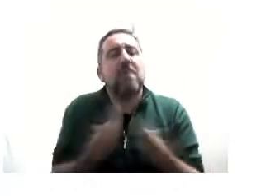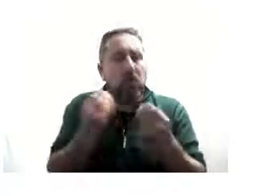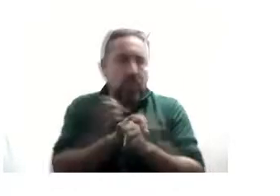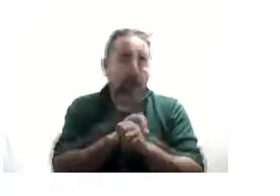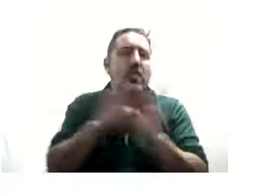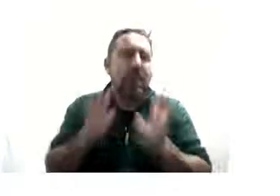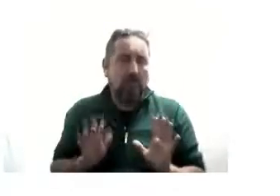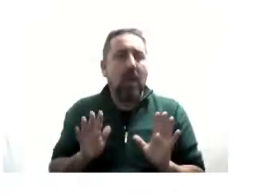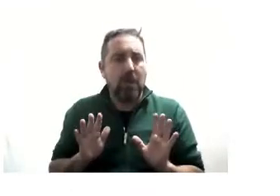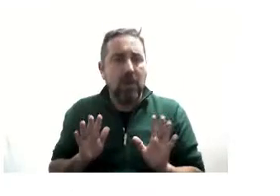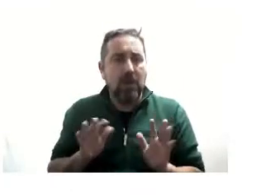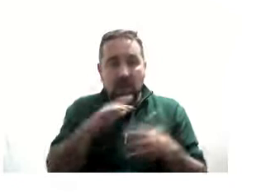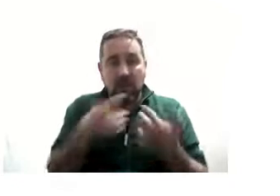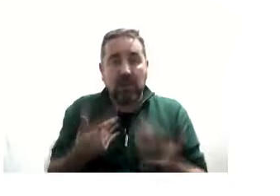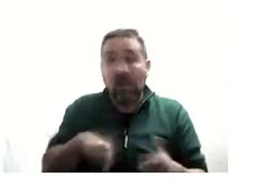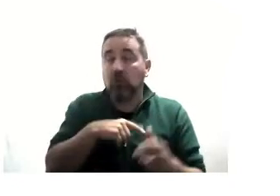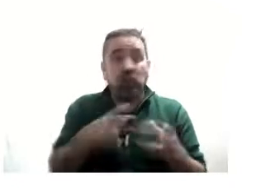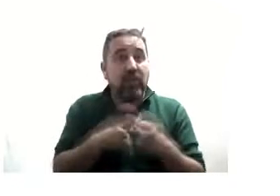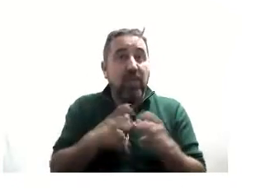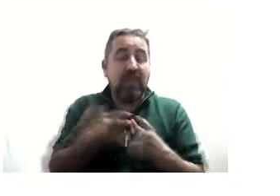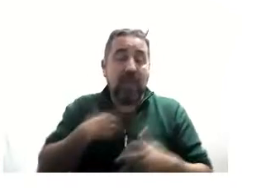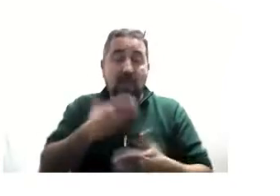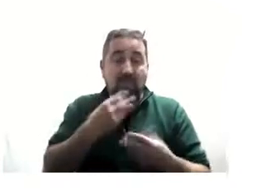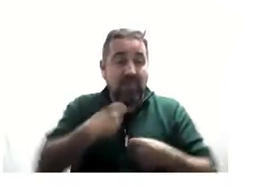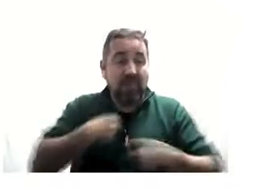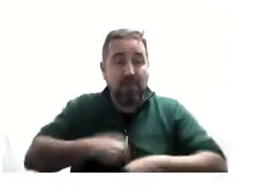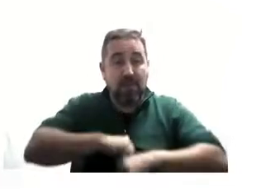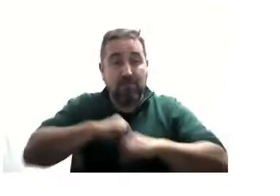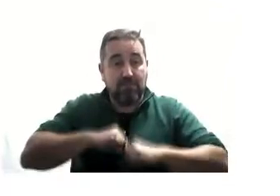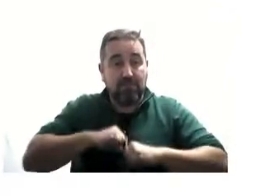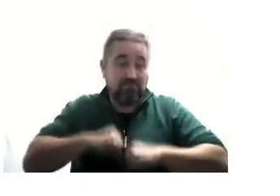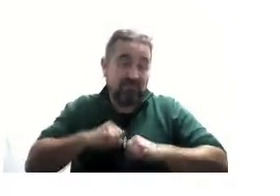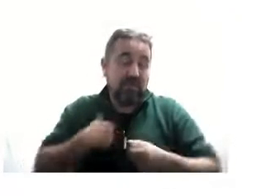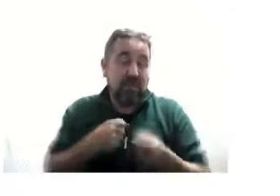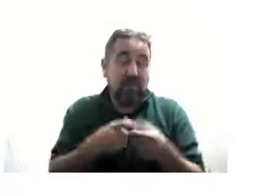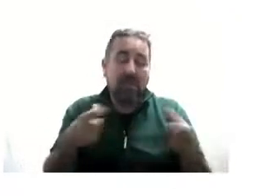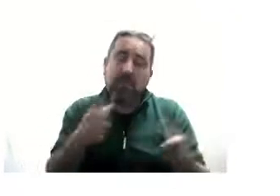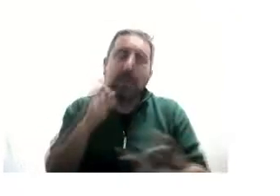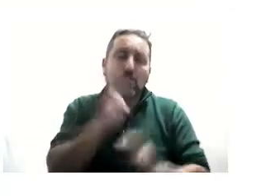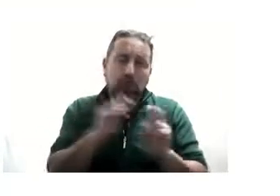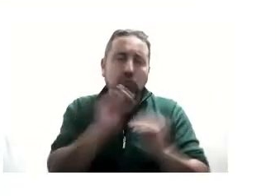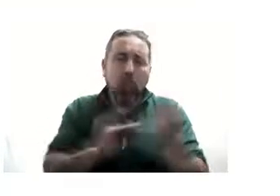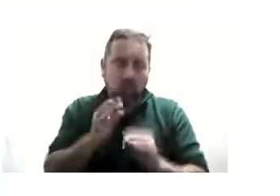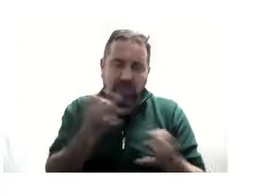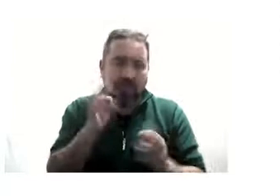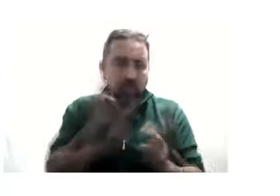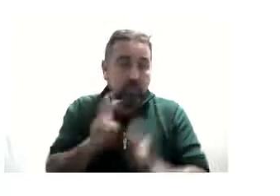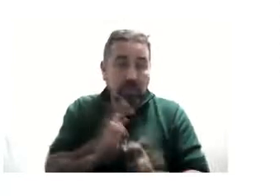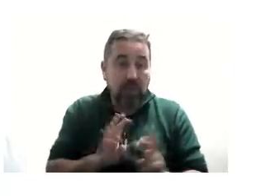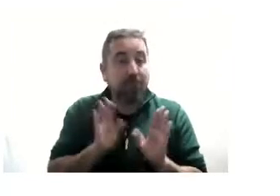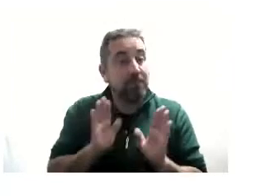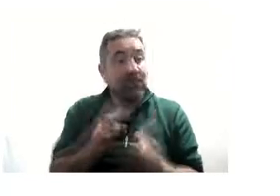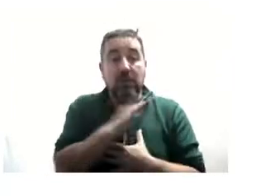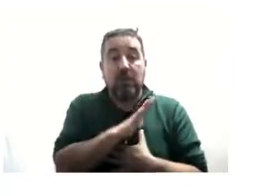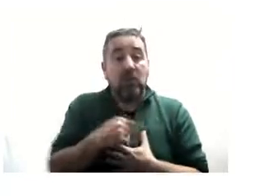creo que en esta sociedad que tenemos cada vez más envejecida, tenemos que pensar en este tipo de soluciones. Y esto es todo